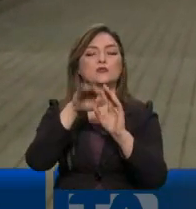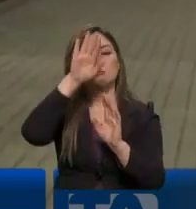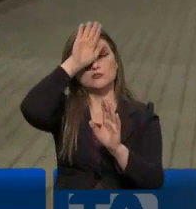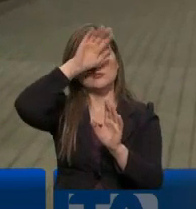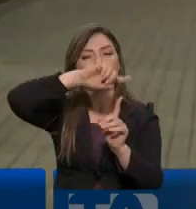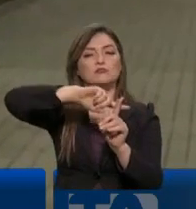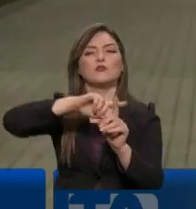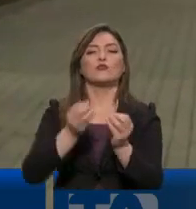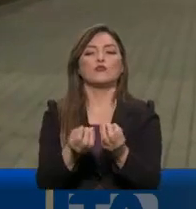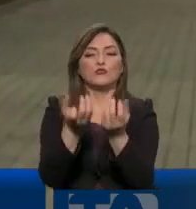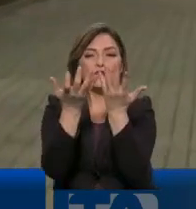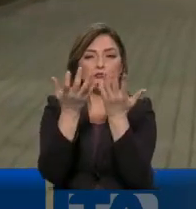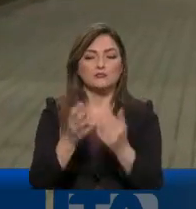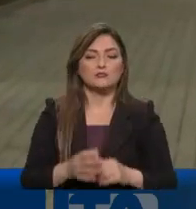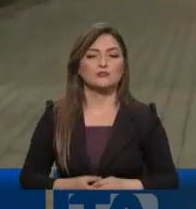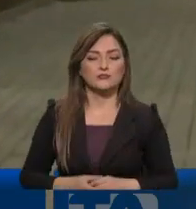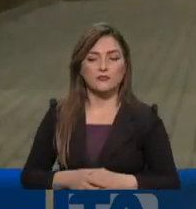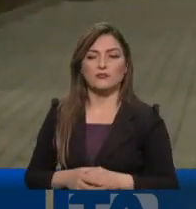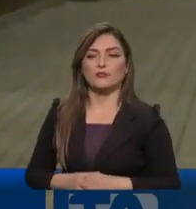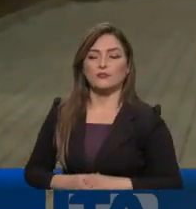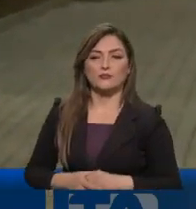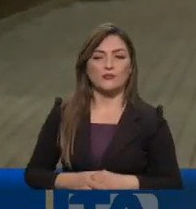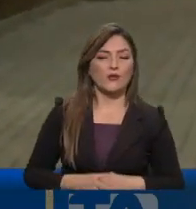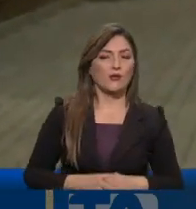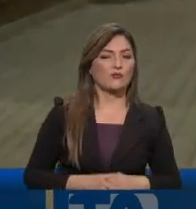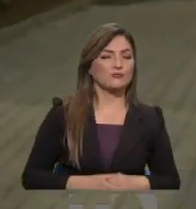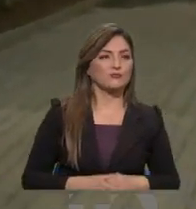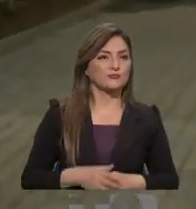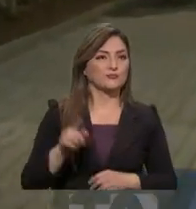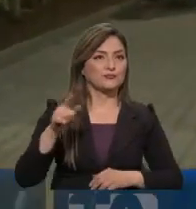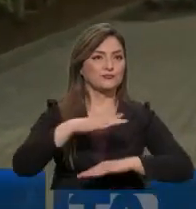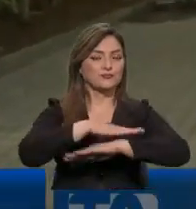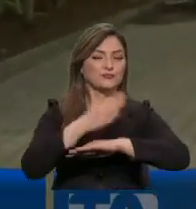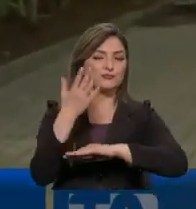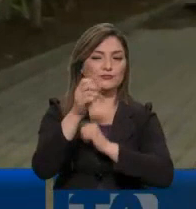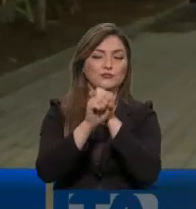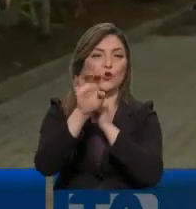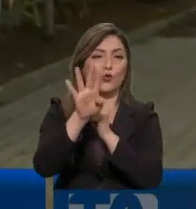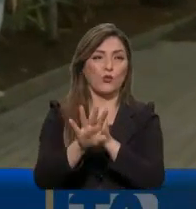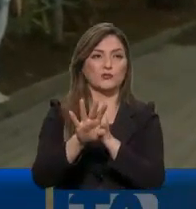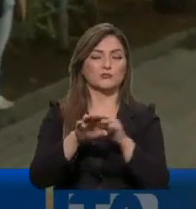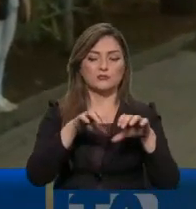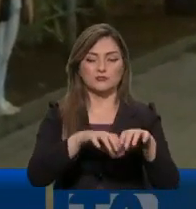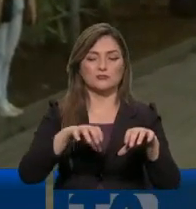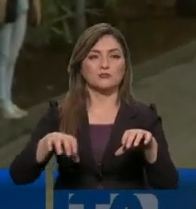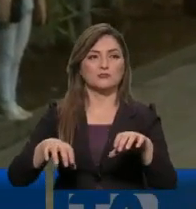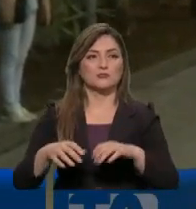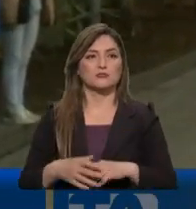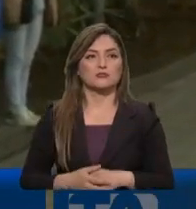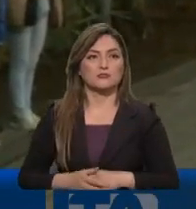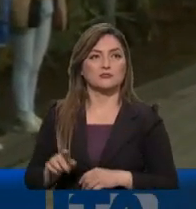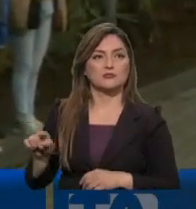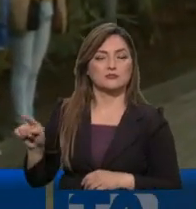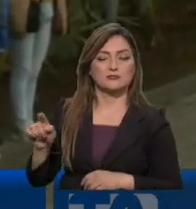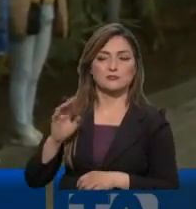Carolina? Verá, en la plataforma de acá abajo ya está hecho hace 4 años. Y como ve acá arriba, también